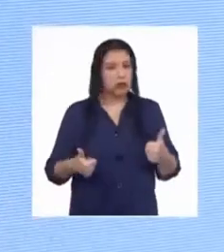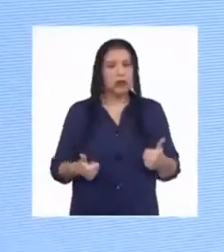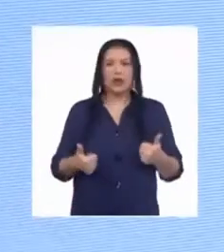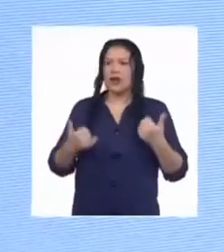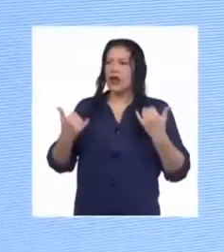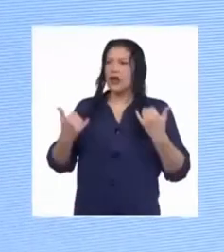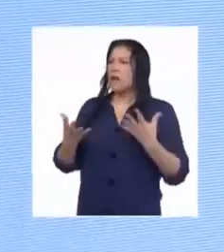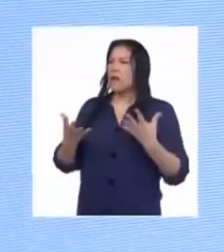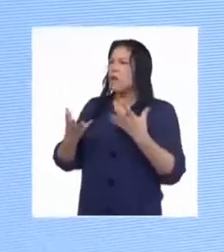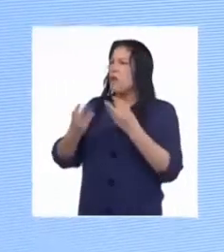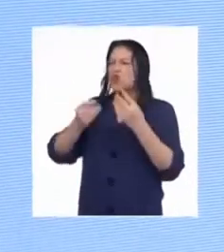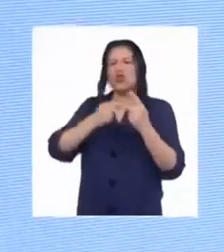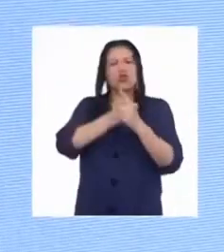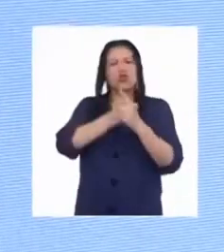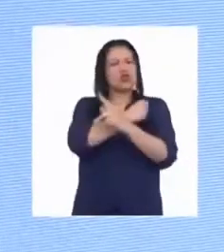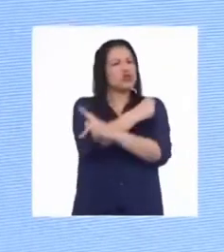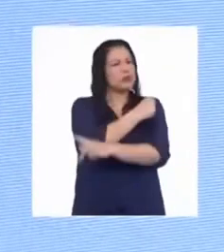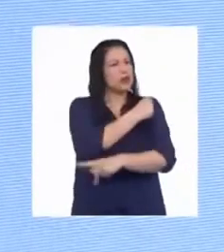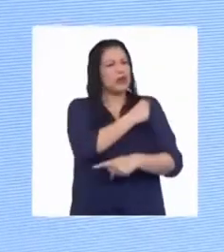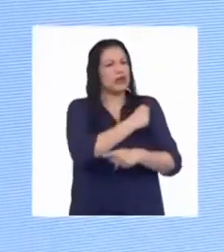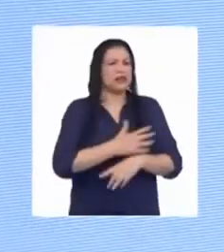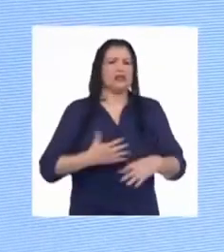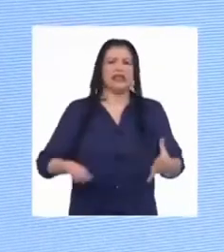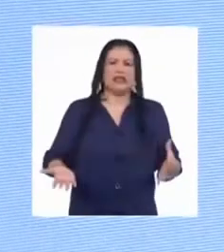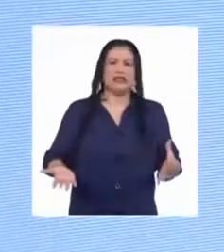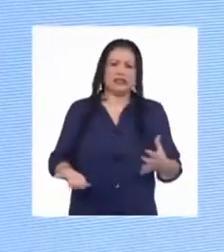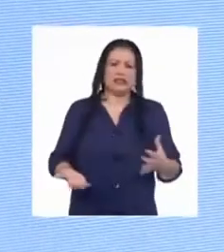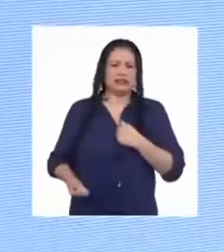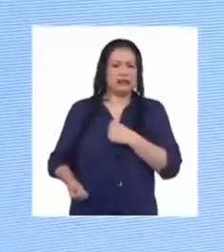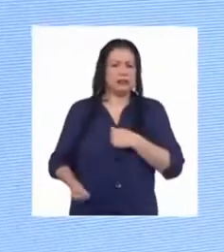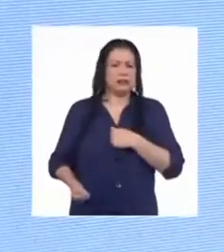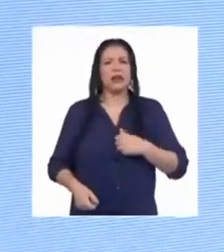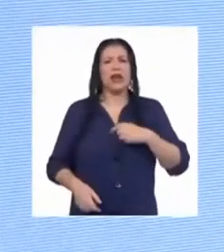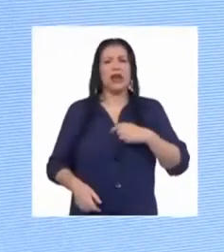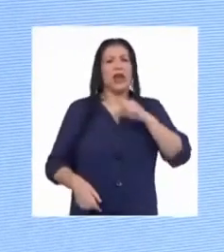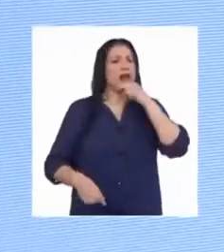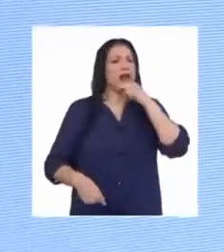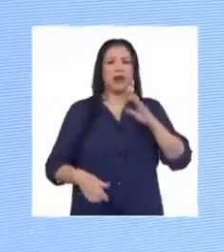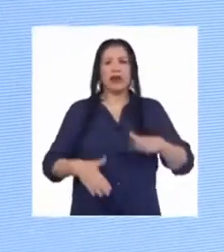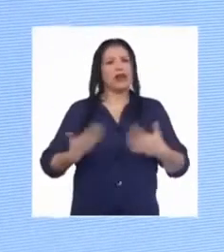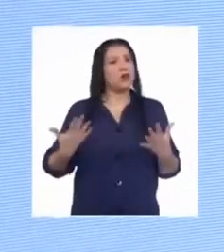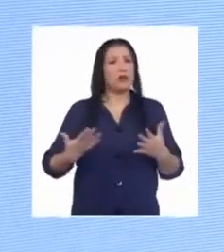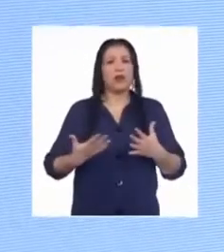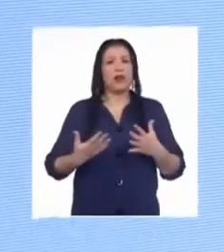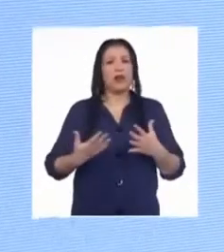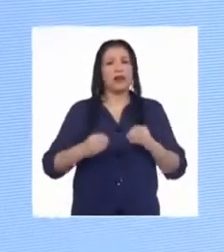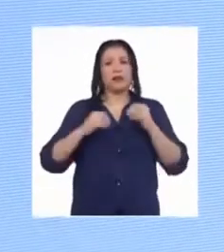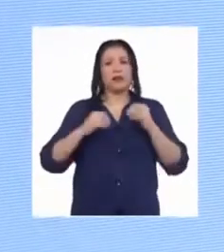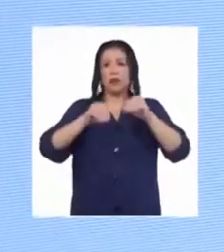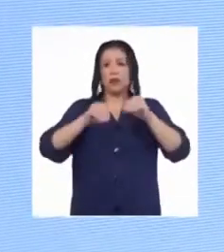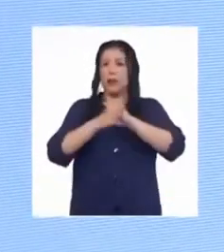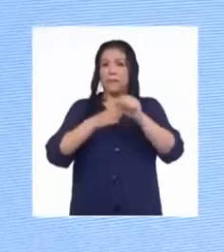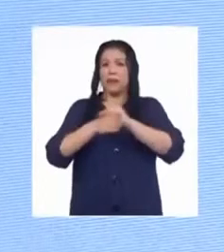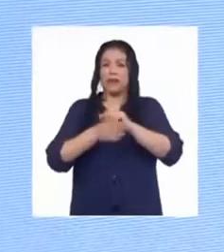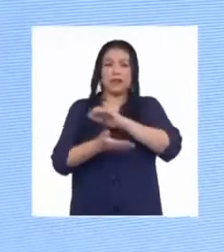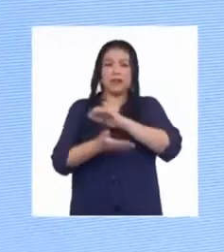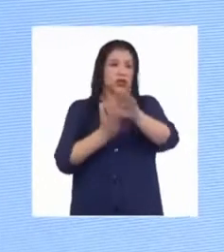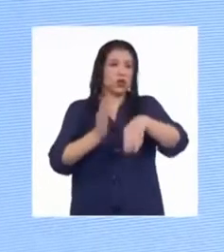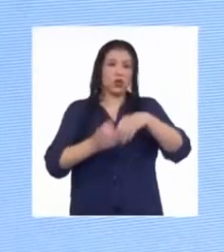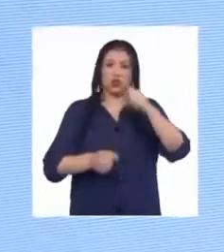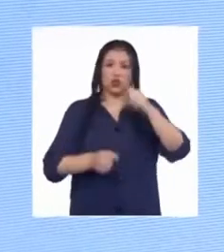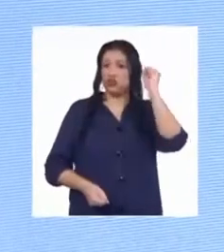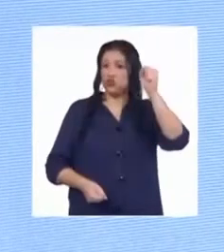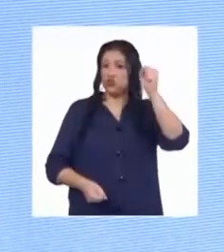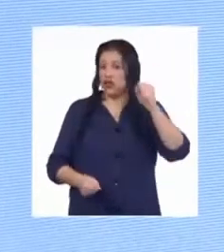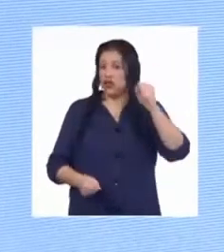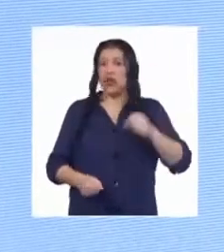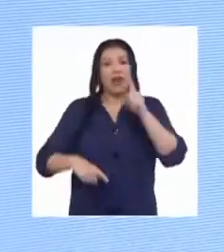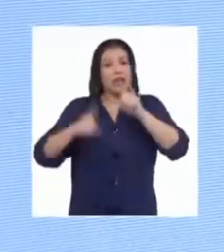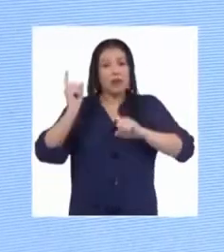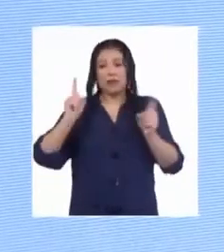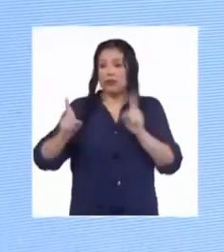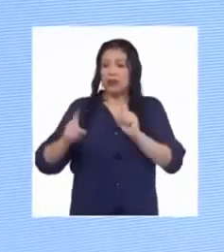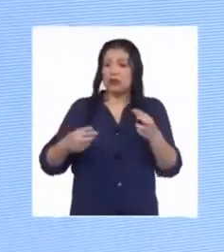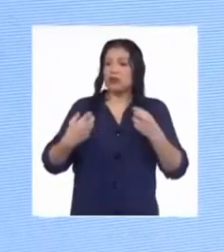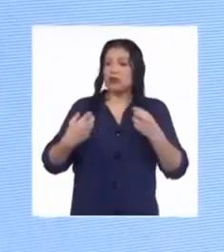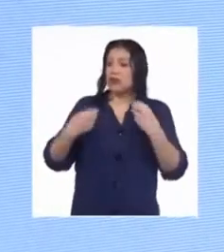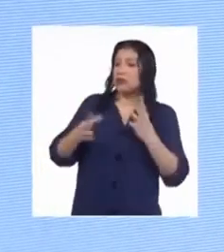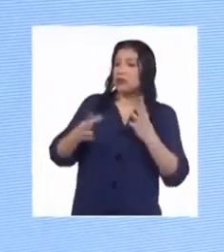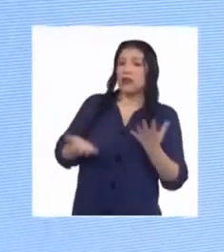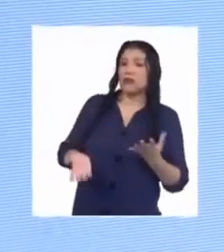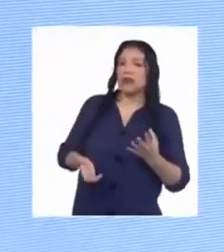muchos países todavía en que todavía las mujeres no pueden ejercer todos sus derechos y en ocasiones no se les permite reclamo